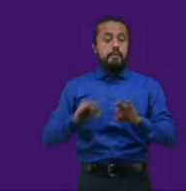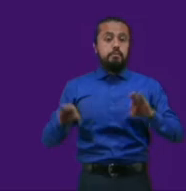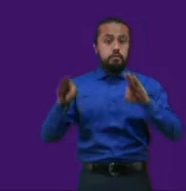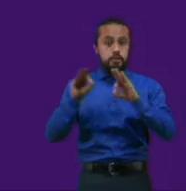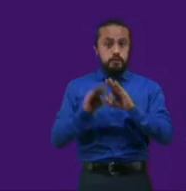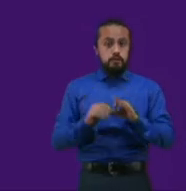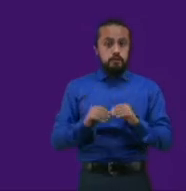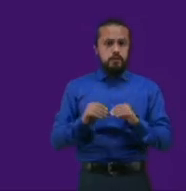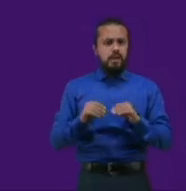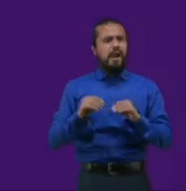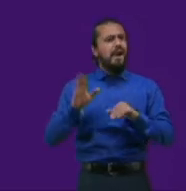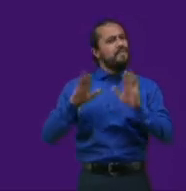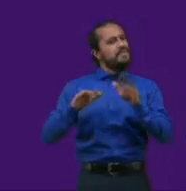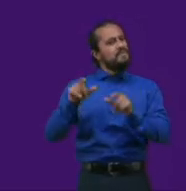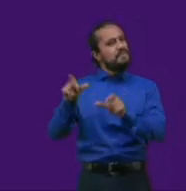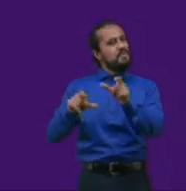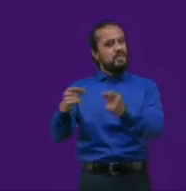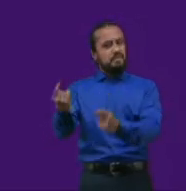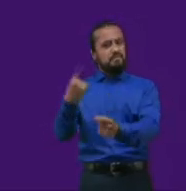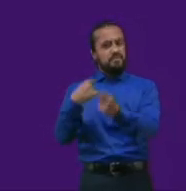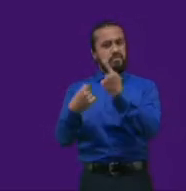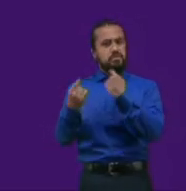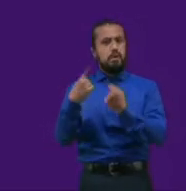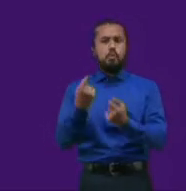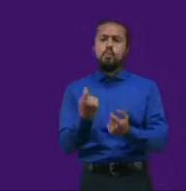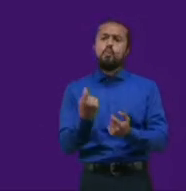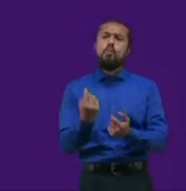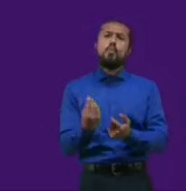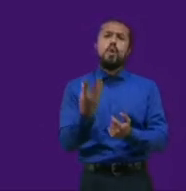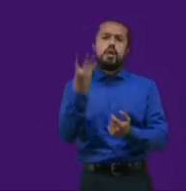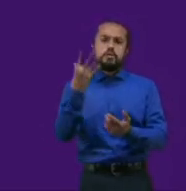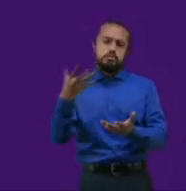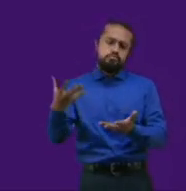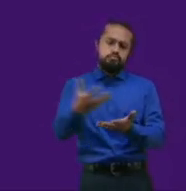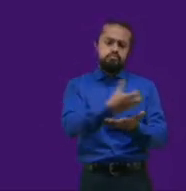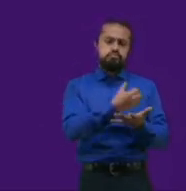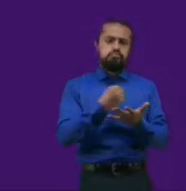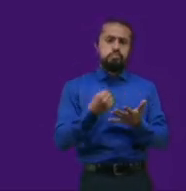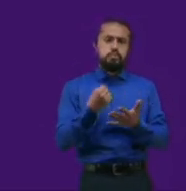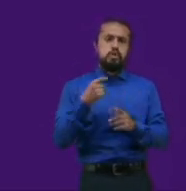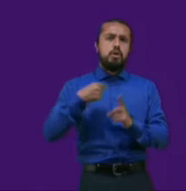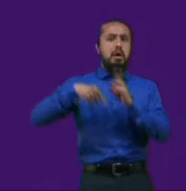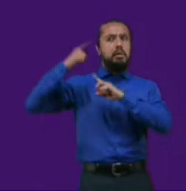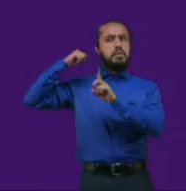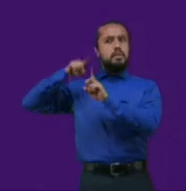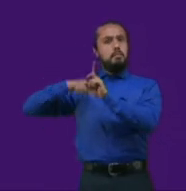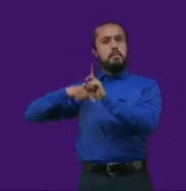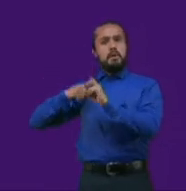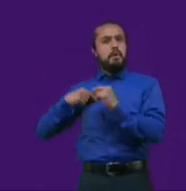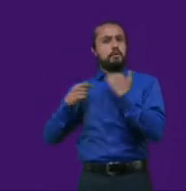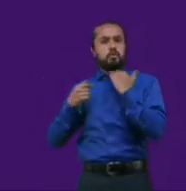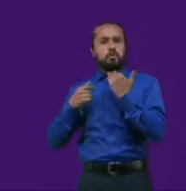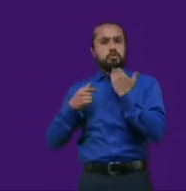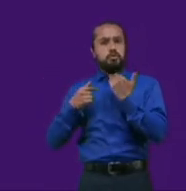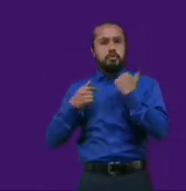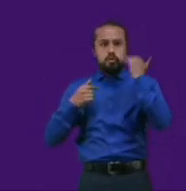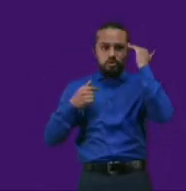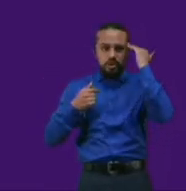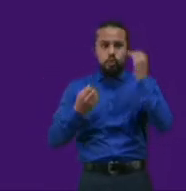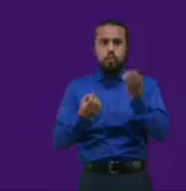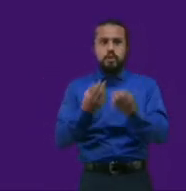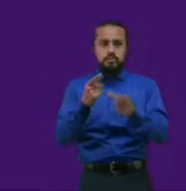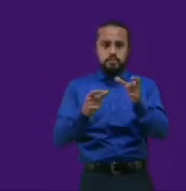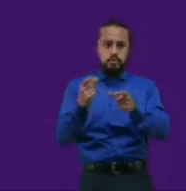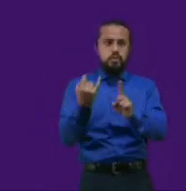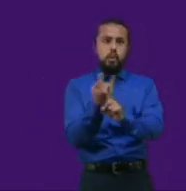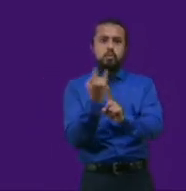me preguntaban en la calle, ¿y cuánto facturaron? Y yo decía, ay, no me acuerdo del mes pasado, no sé cuánto facturamos, pero sé cuántos usuarios nuevos llegaron, sé